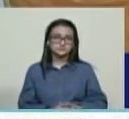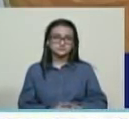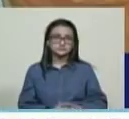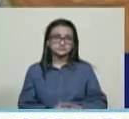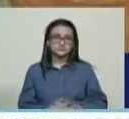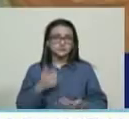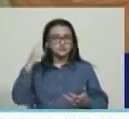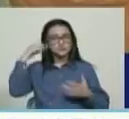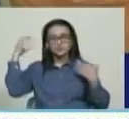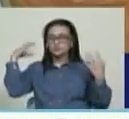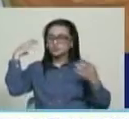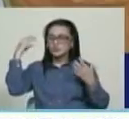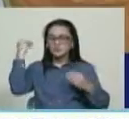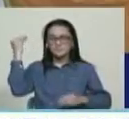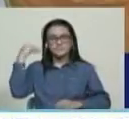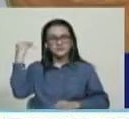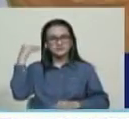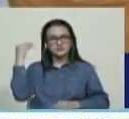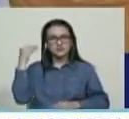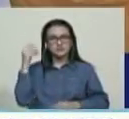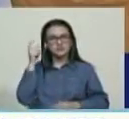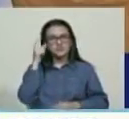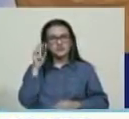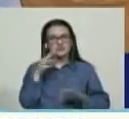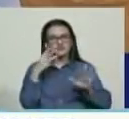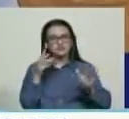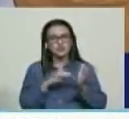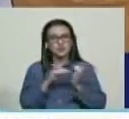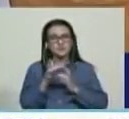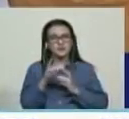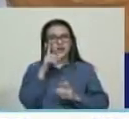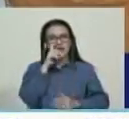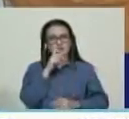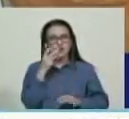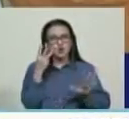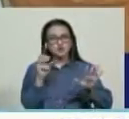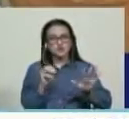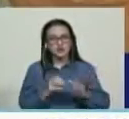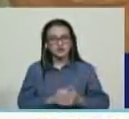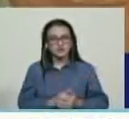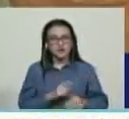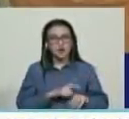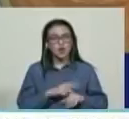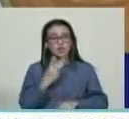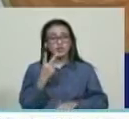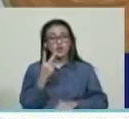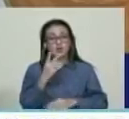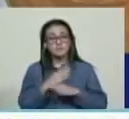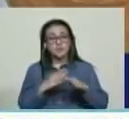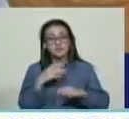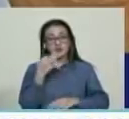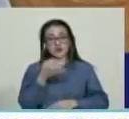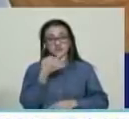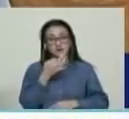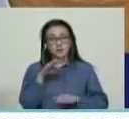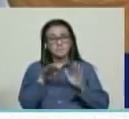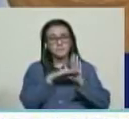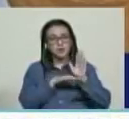dando vueltas de todo, Dios mío. Fecha 18 de abril del año 80, hora 2:30 p.m.